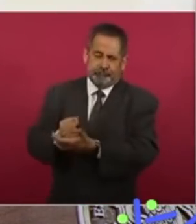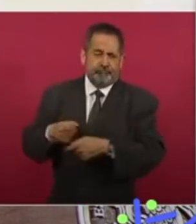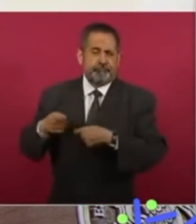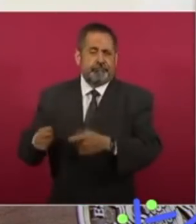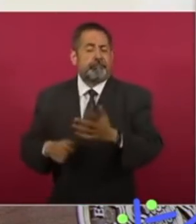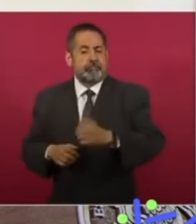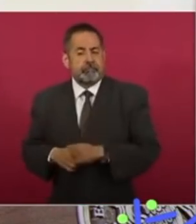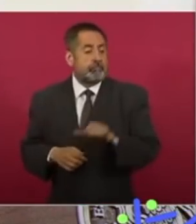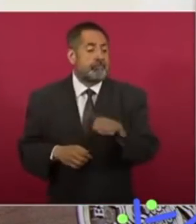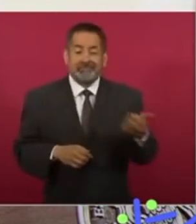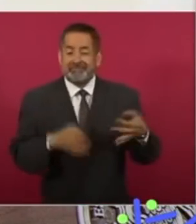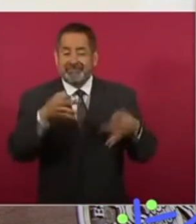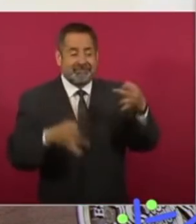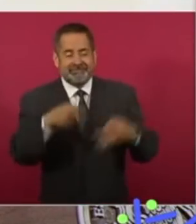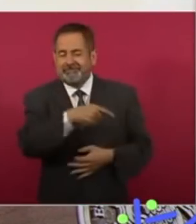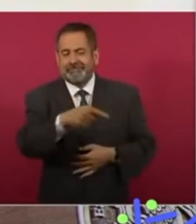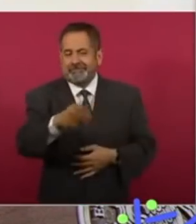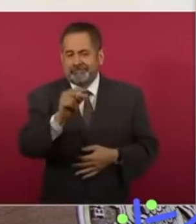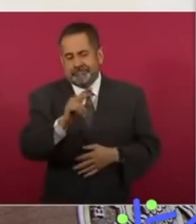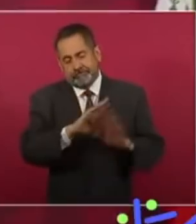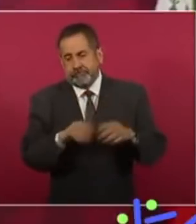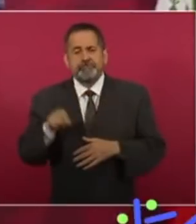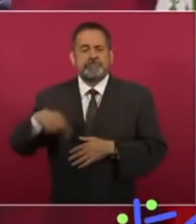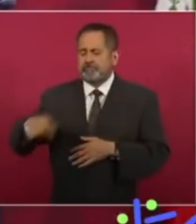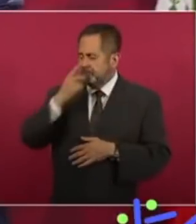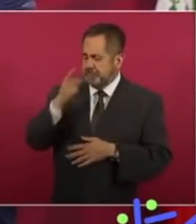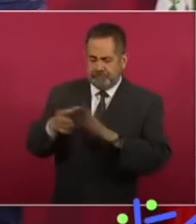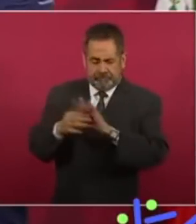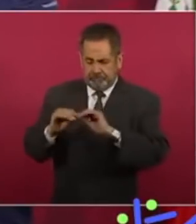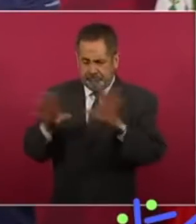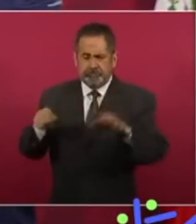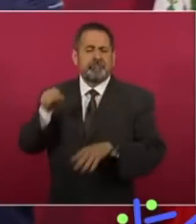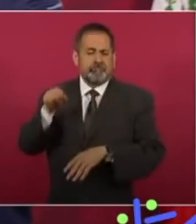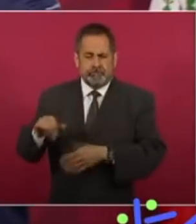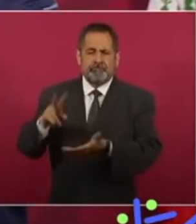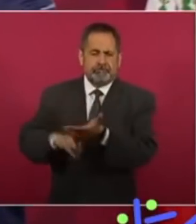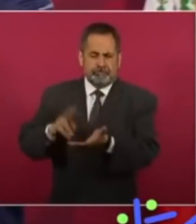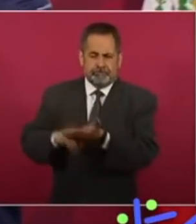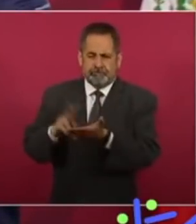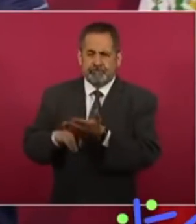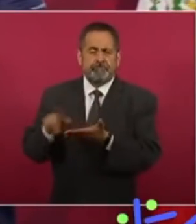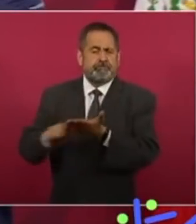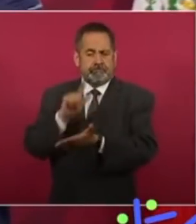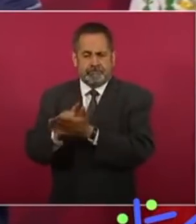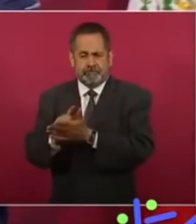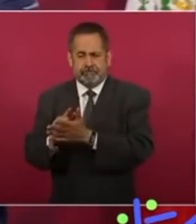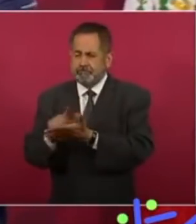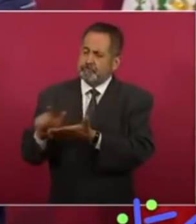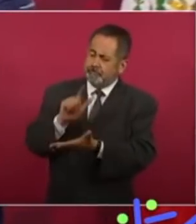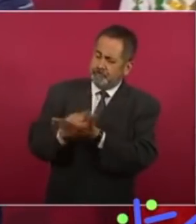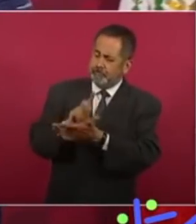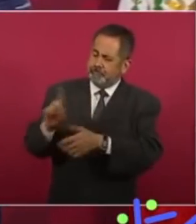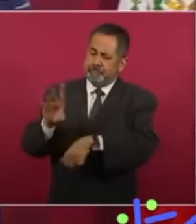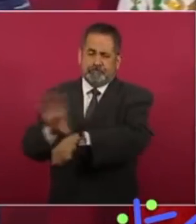Suprema Corte ha puesto o puso fue Felipe Calderón, y afortunadamente aún aún así hubo varios que se rebelaron.